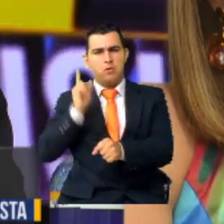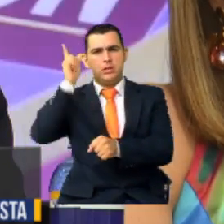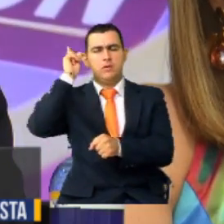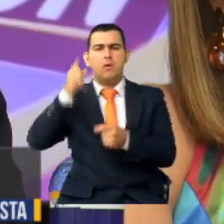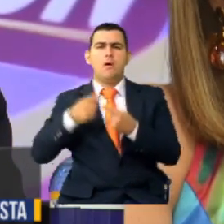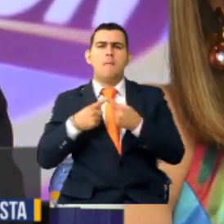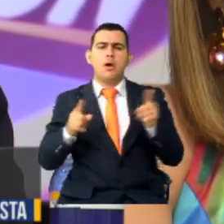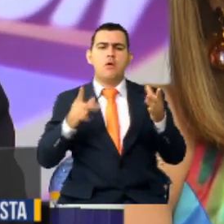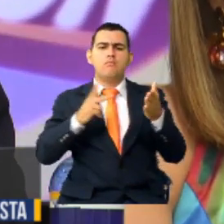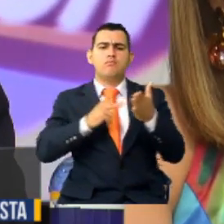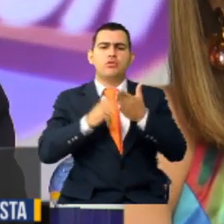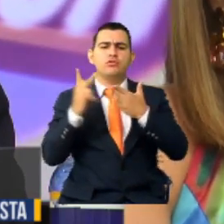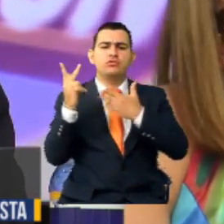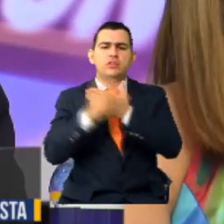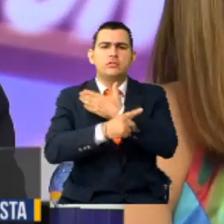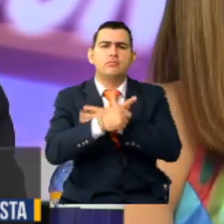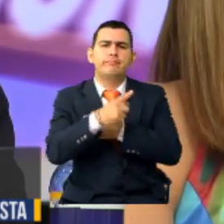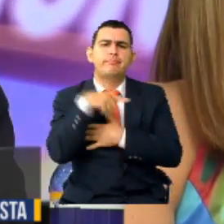proyecto fracasó.